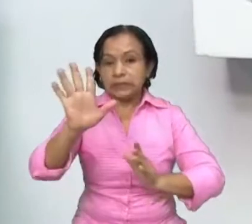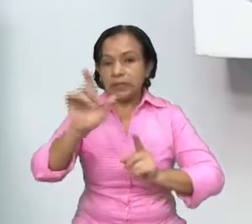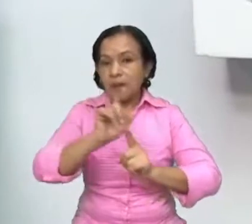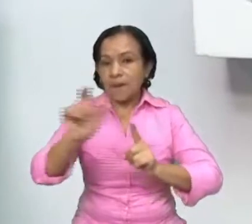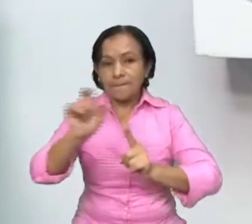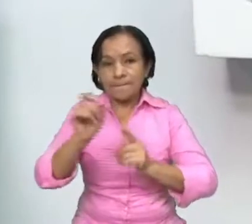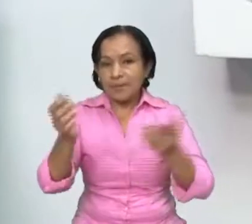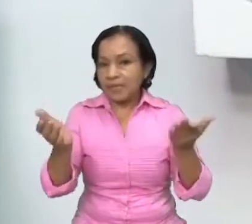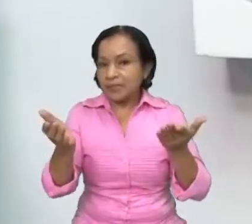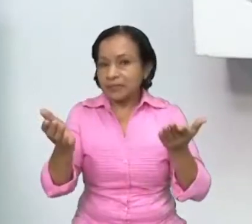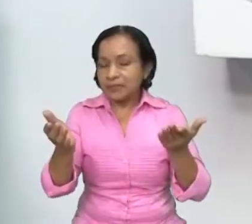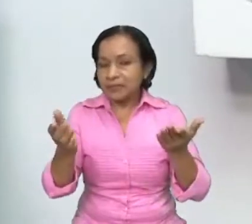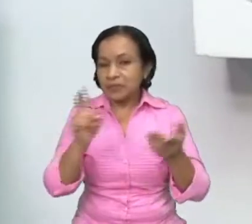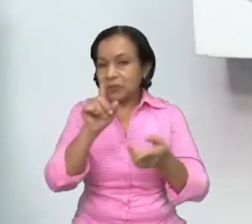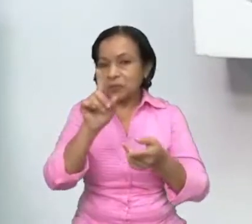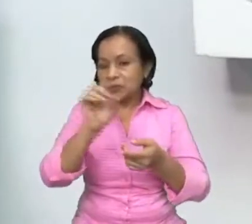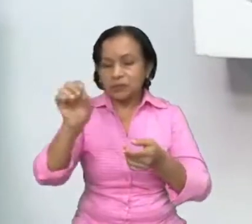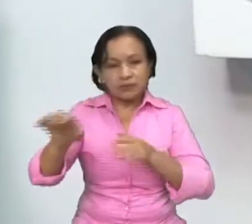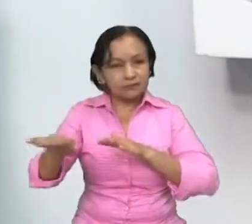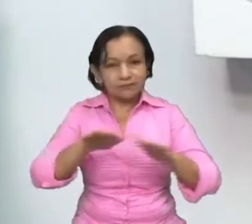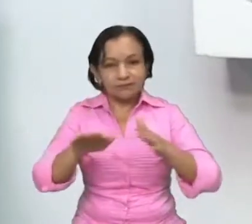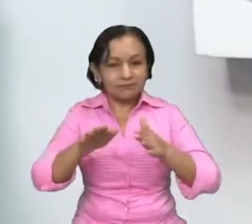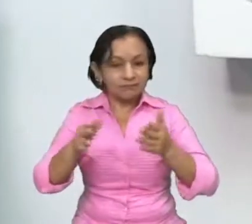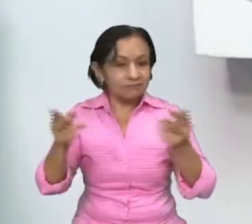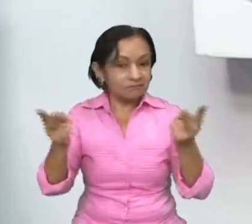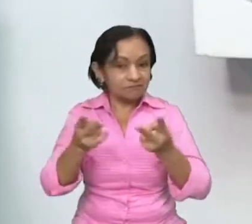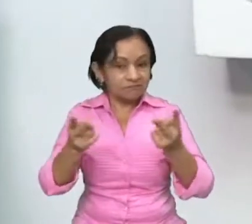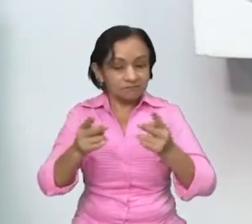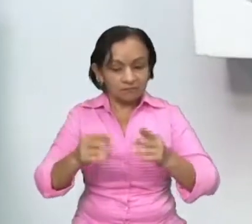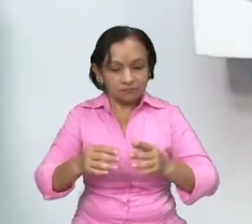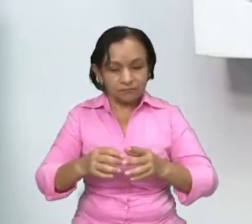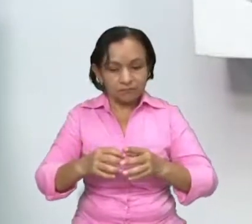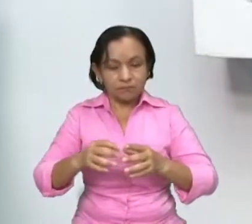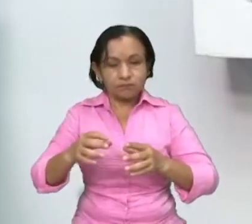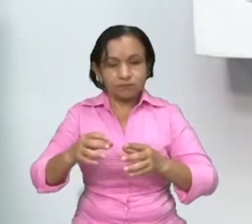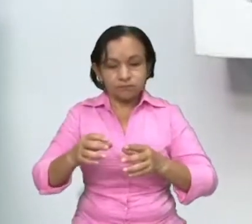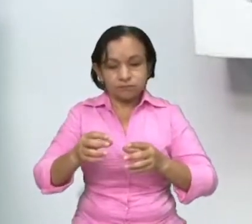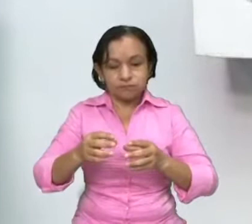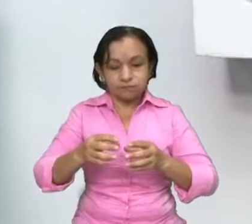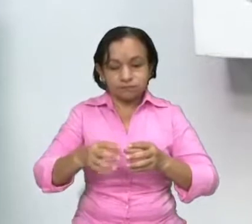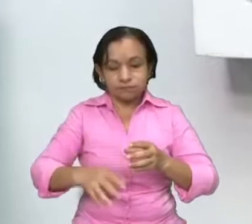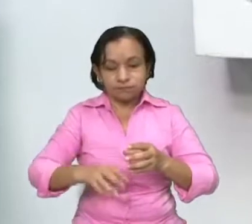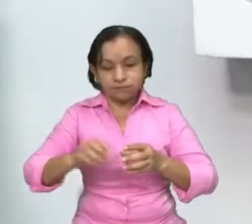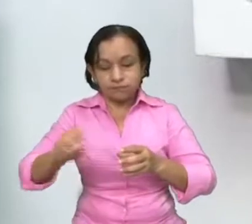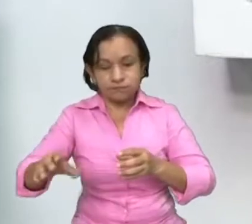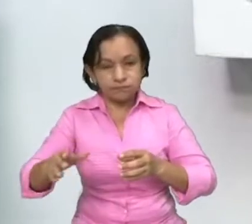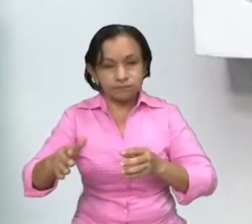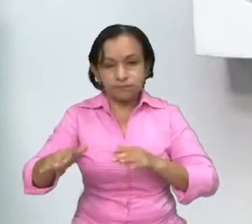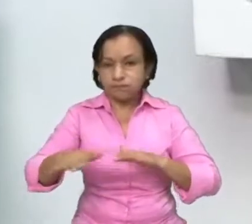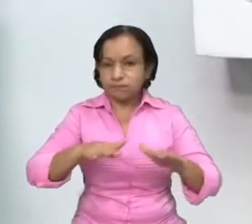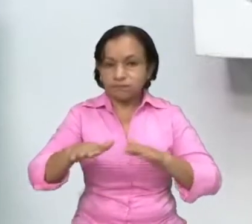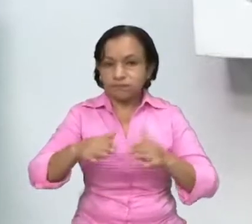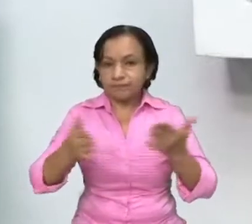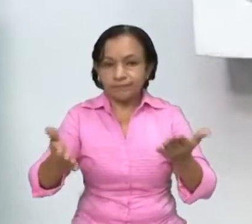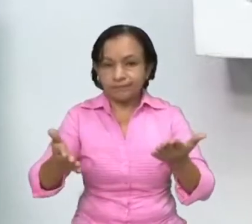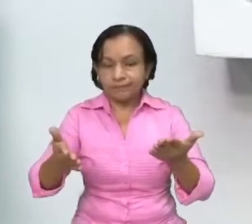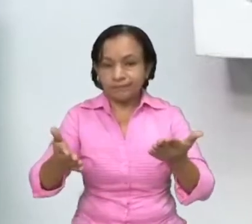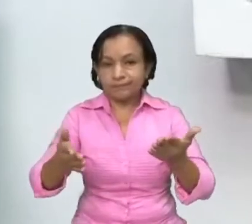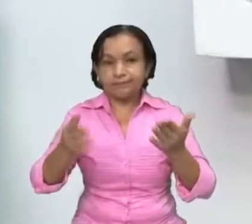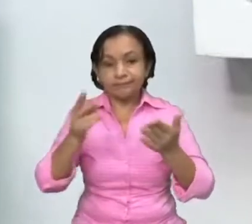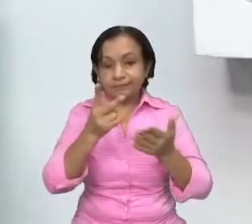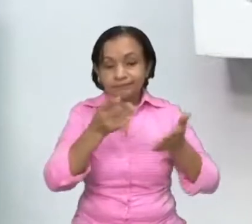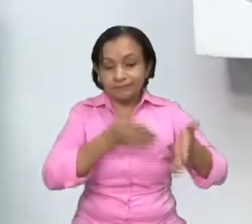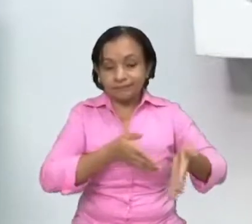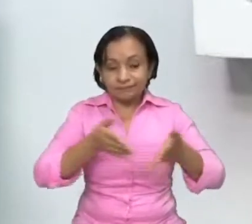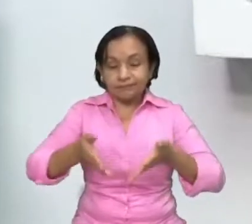mes era menos del 1%. Es decir, si el tumor no se retiraba o no se quemaba, no había posibilidad alguna para